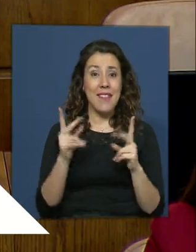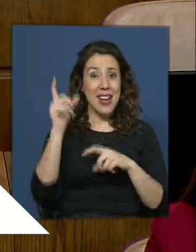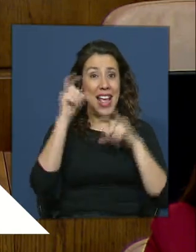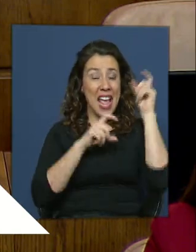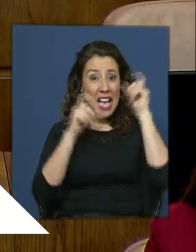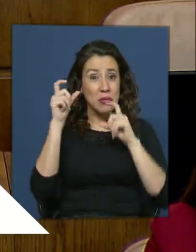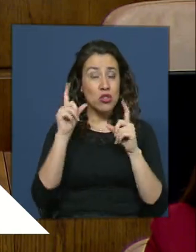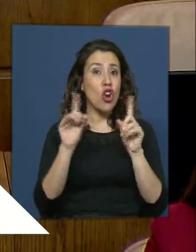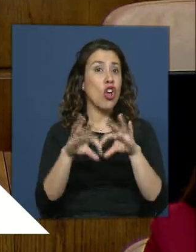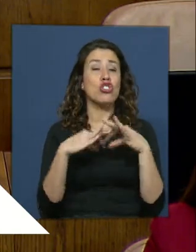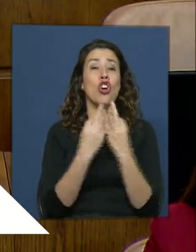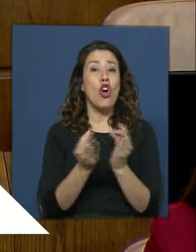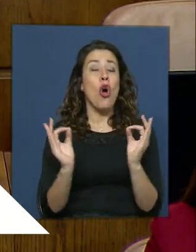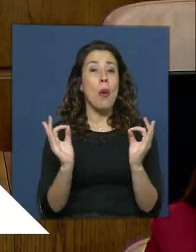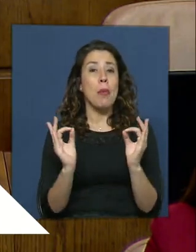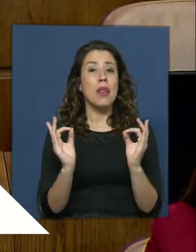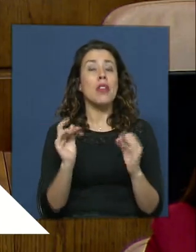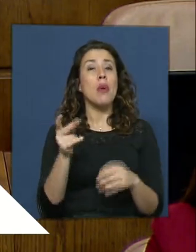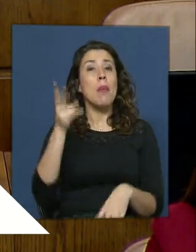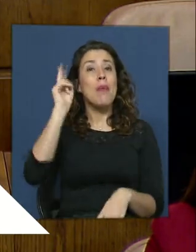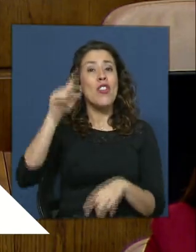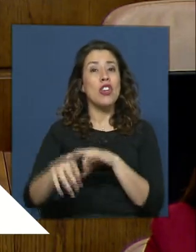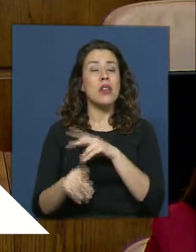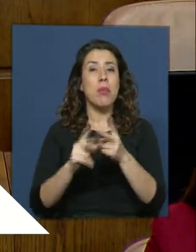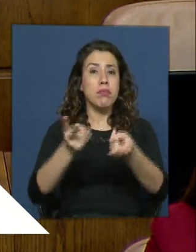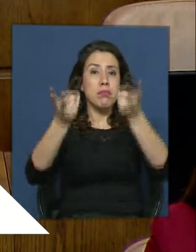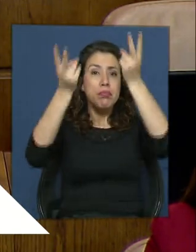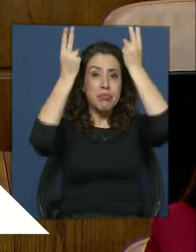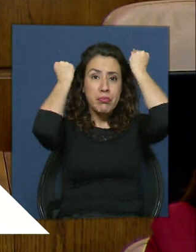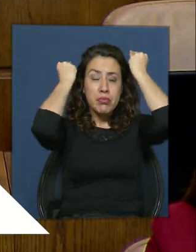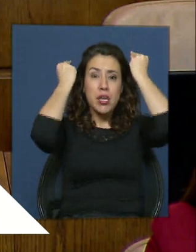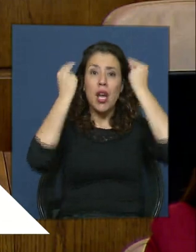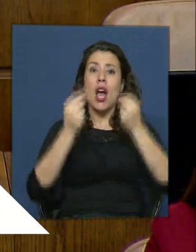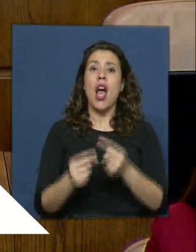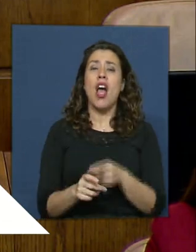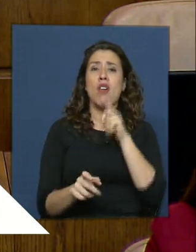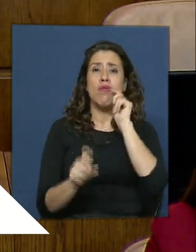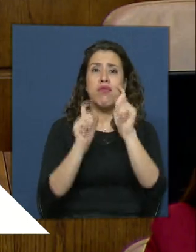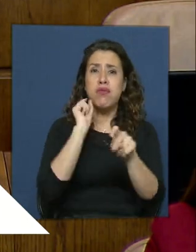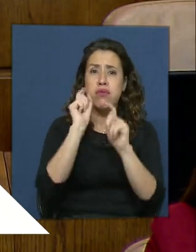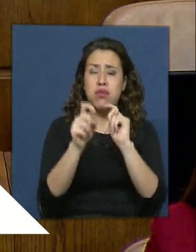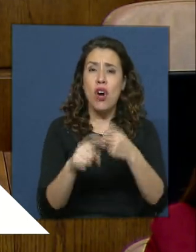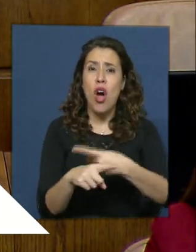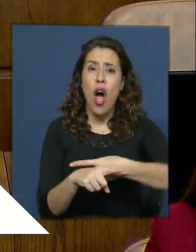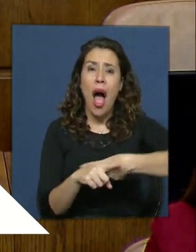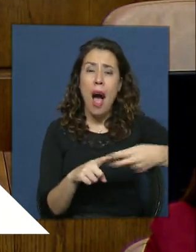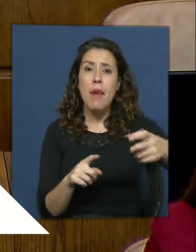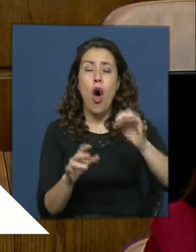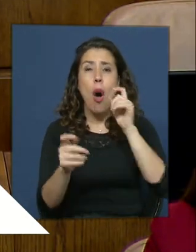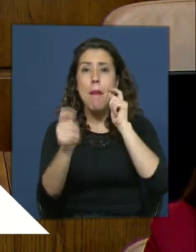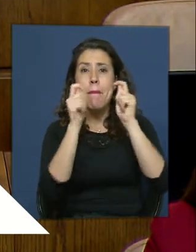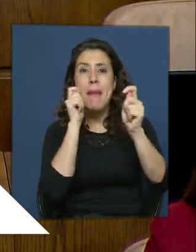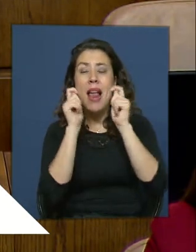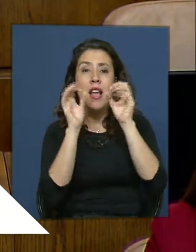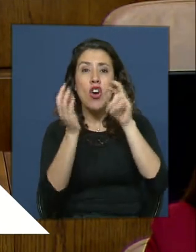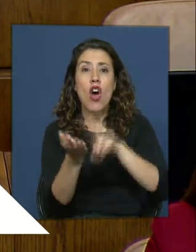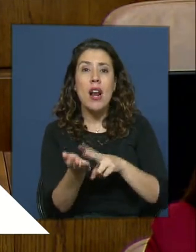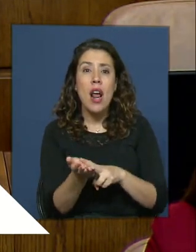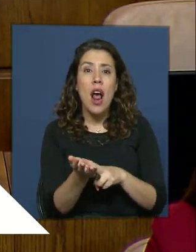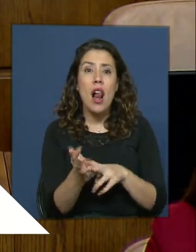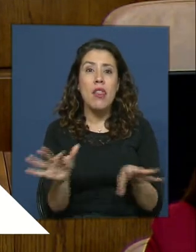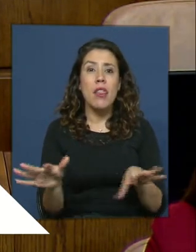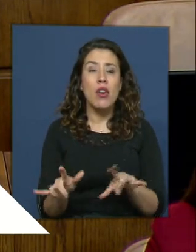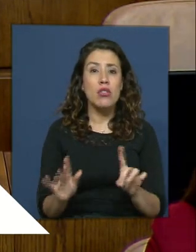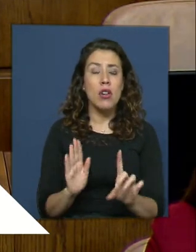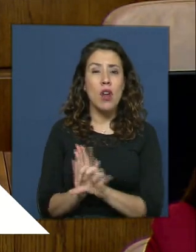no es absoluta y por ello está prohibido en Chile humillar, insultar, amenazar o provocar un peligro cierto e inminente de actos